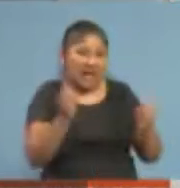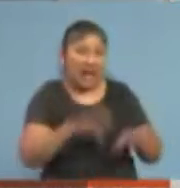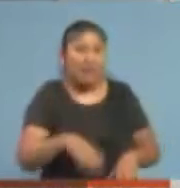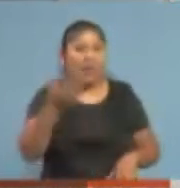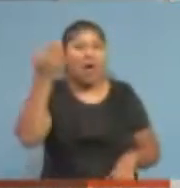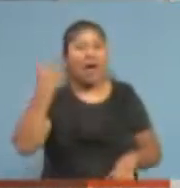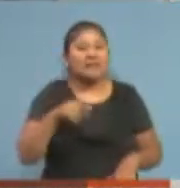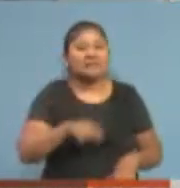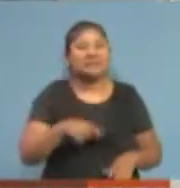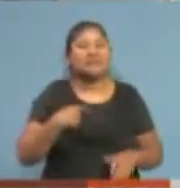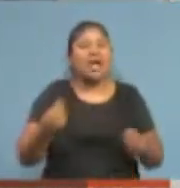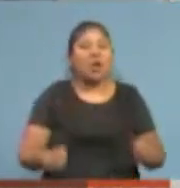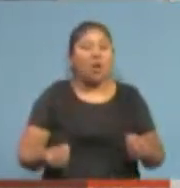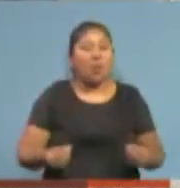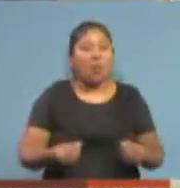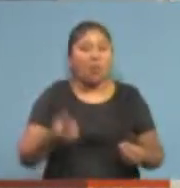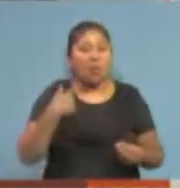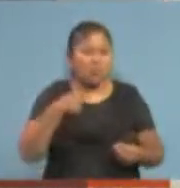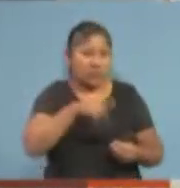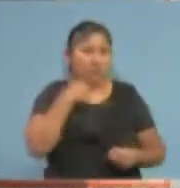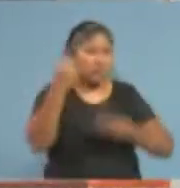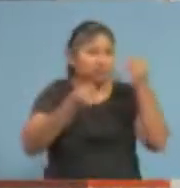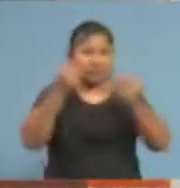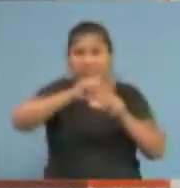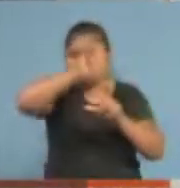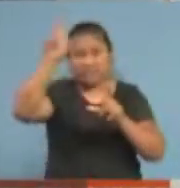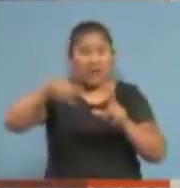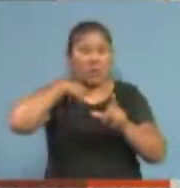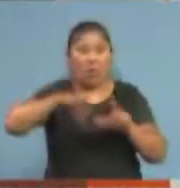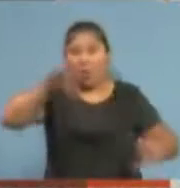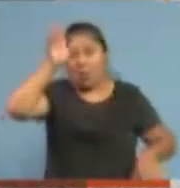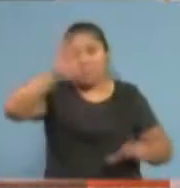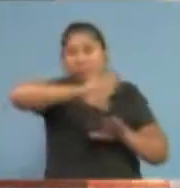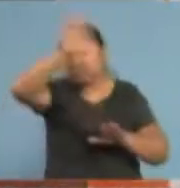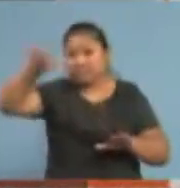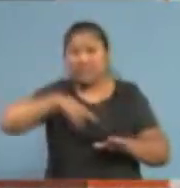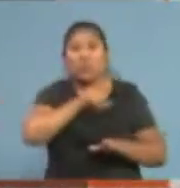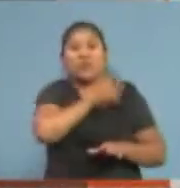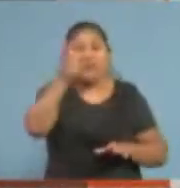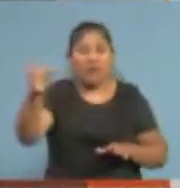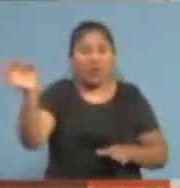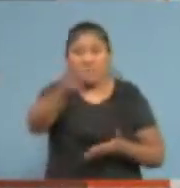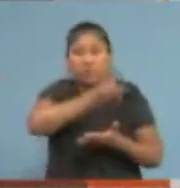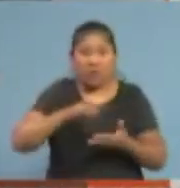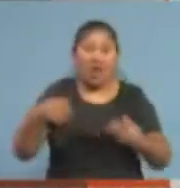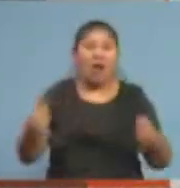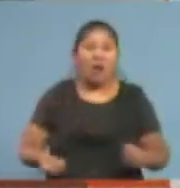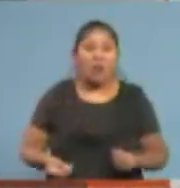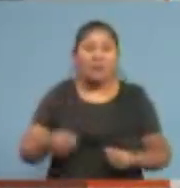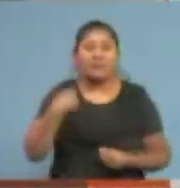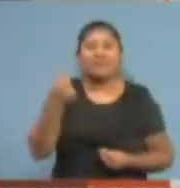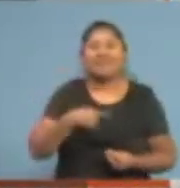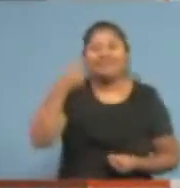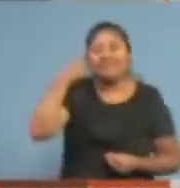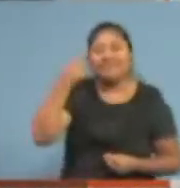participado de controles en la zona de quebrada y qué resultados ha logrado y bueno porque surge ir a hacer los